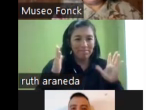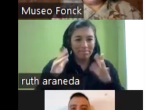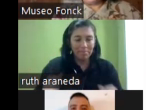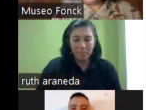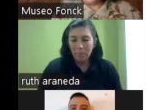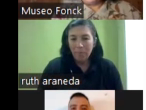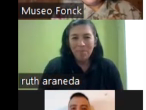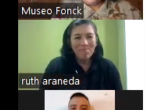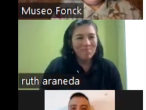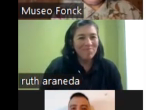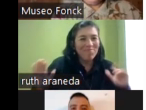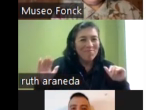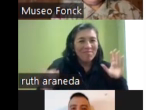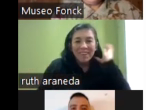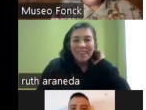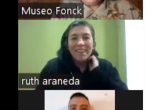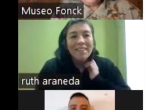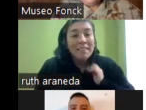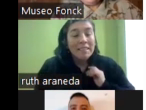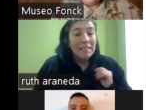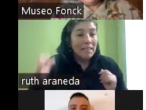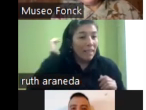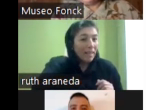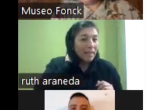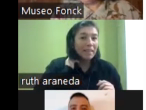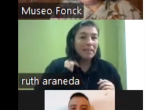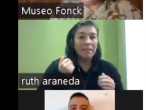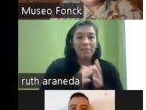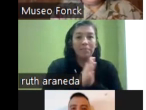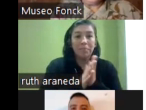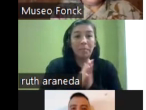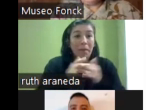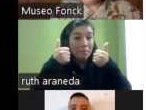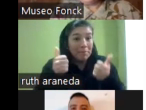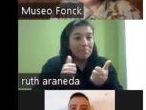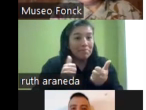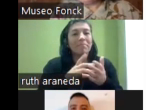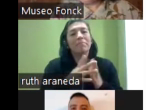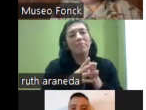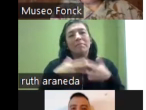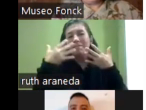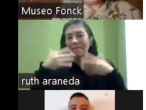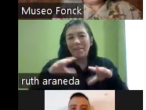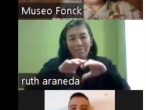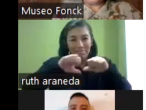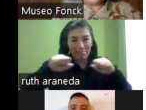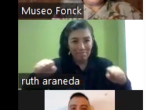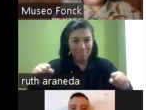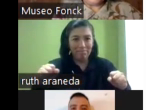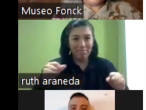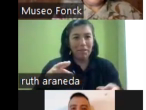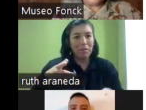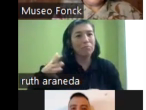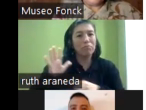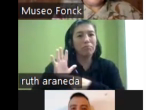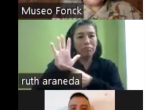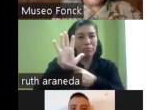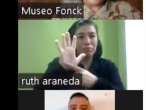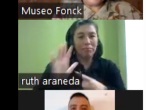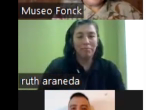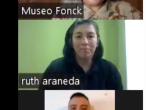La Ruth. Bien, Elena, toda tuya la pantalla y el micrófono.